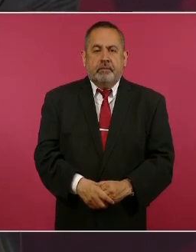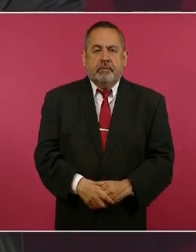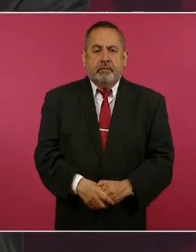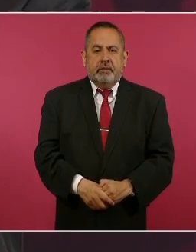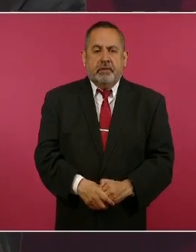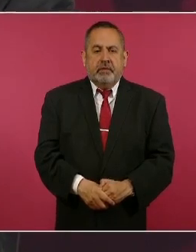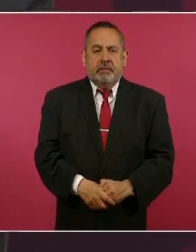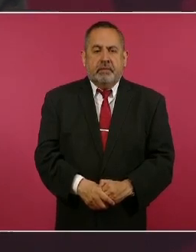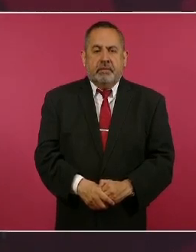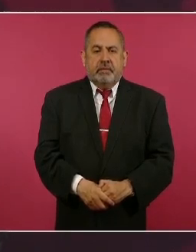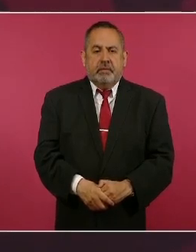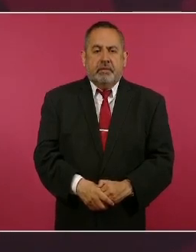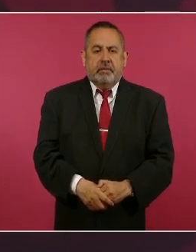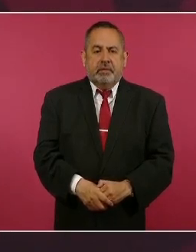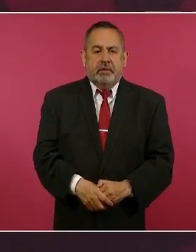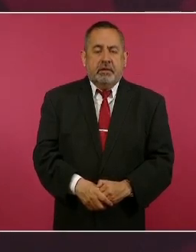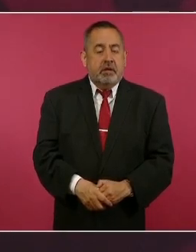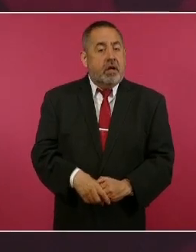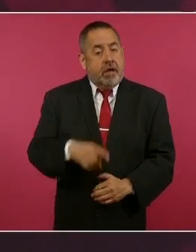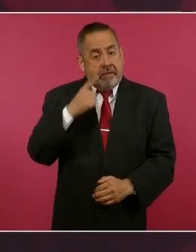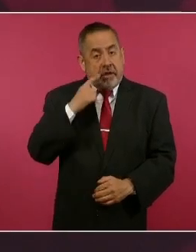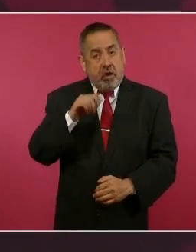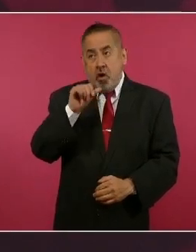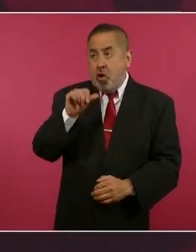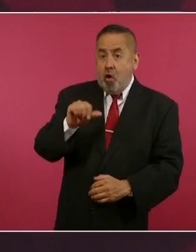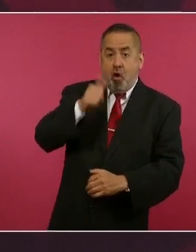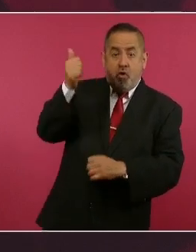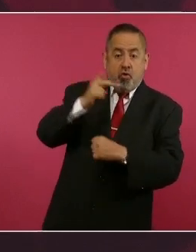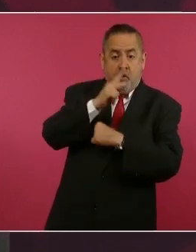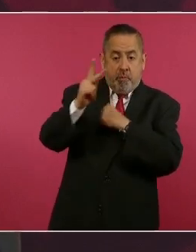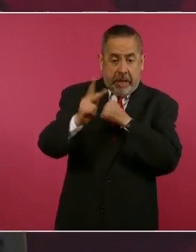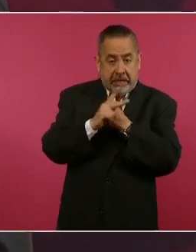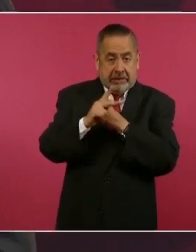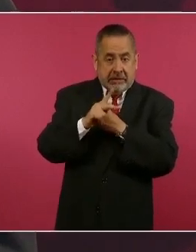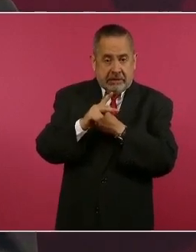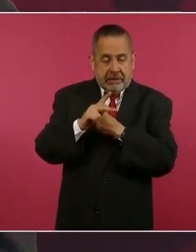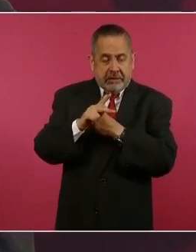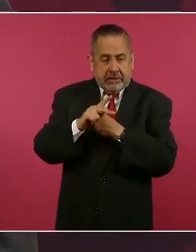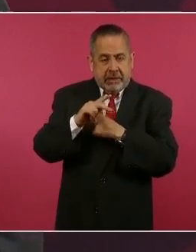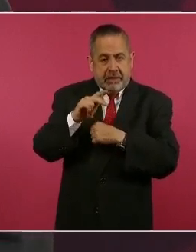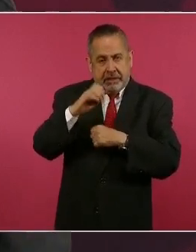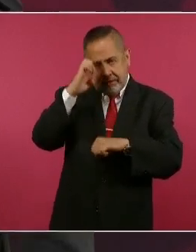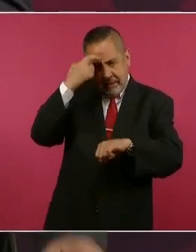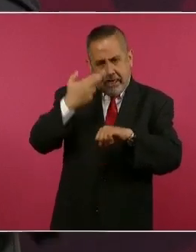quienes en el extranjero han